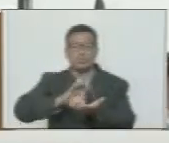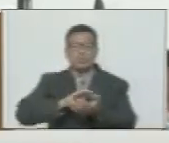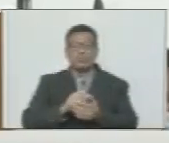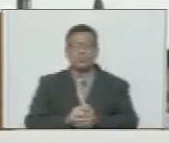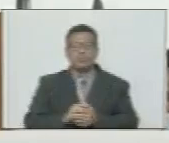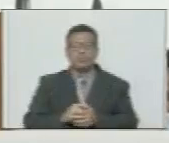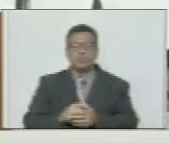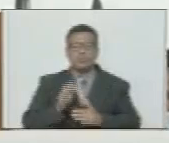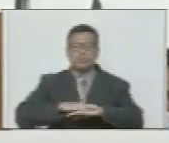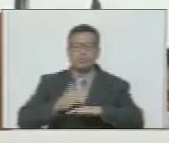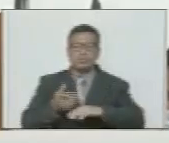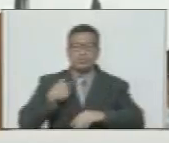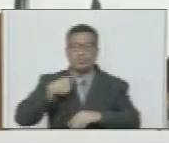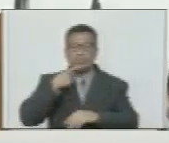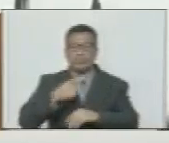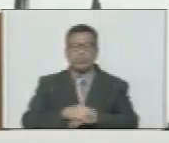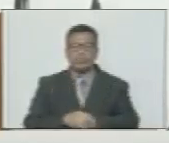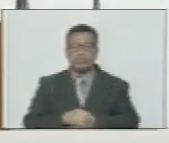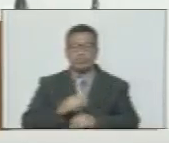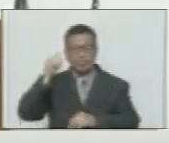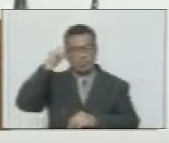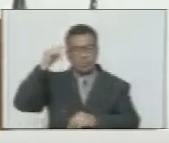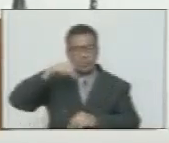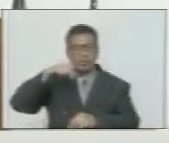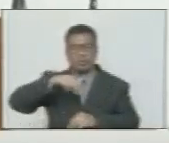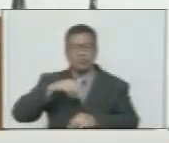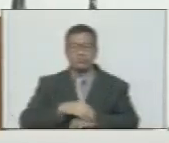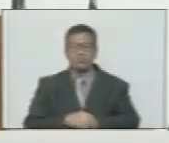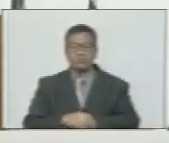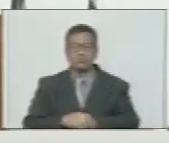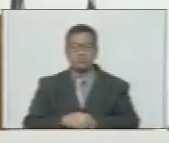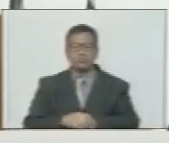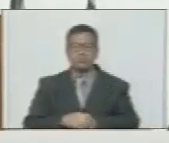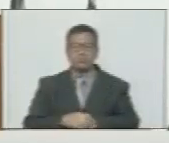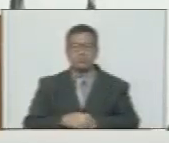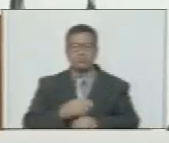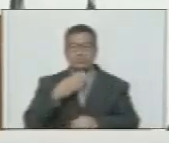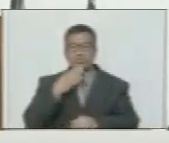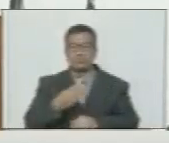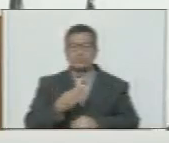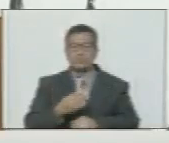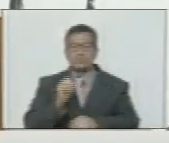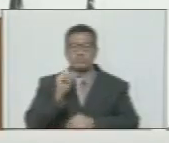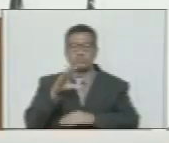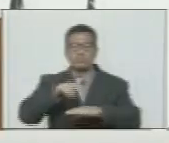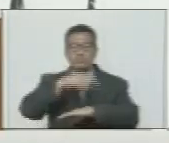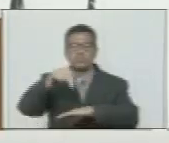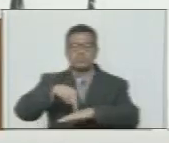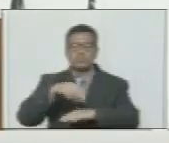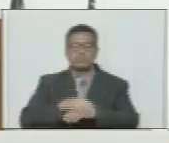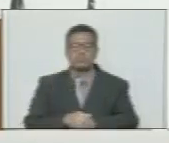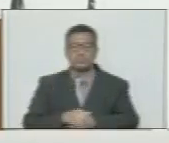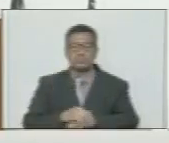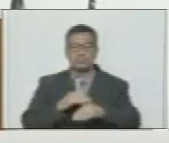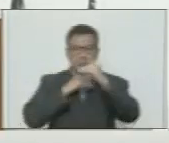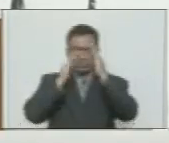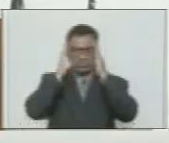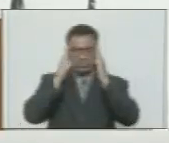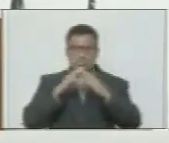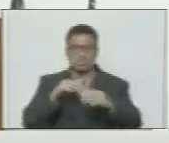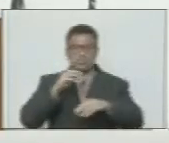sector. Es por eso que el día de hoy le solicitamos a esta plenaria,